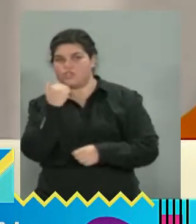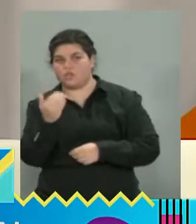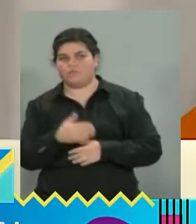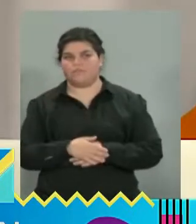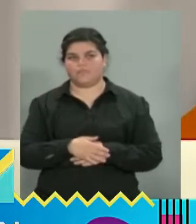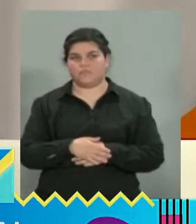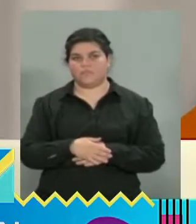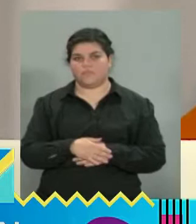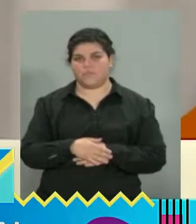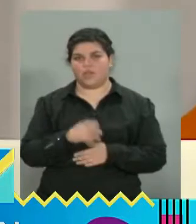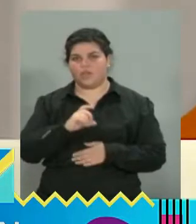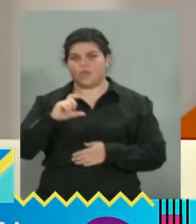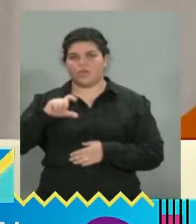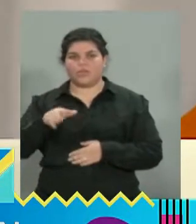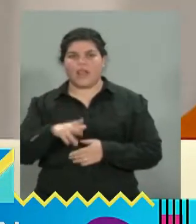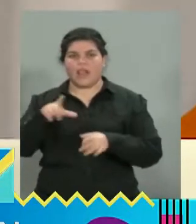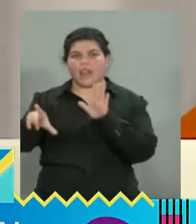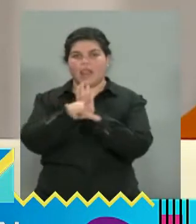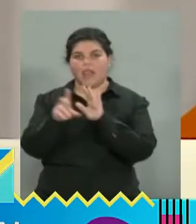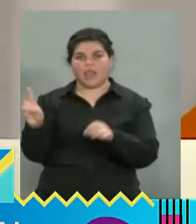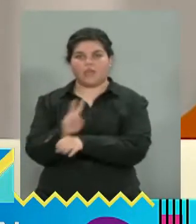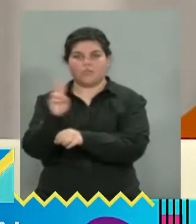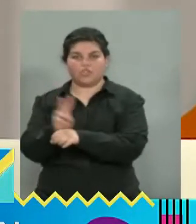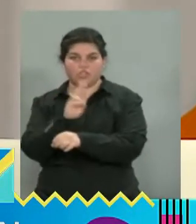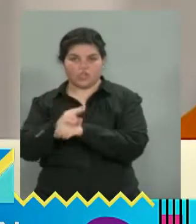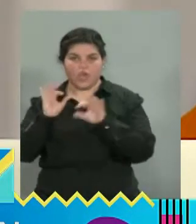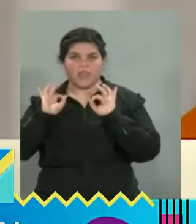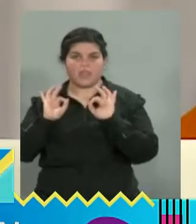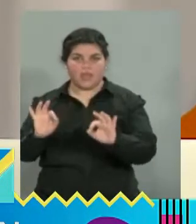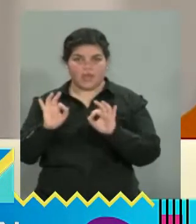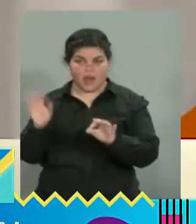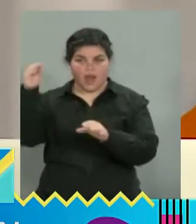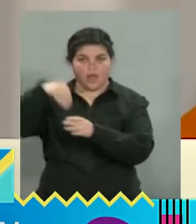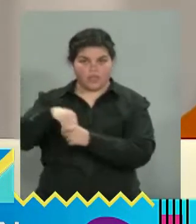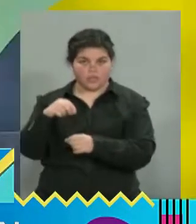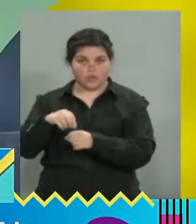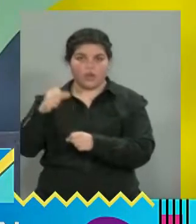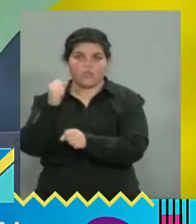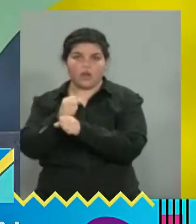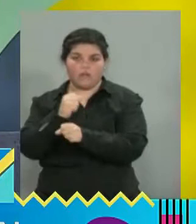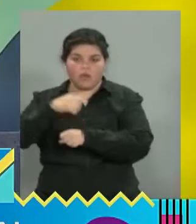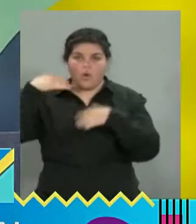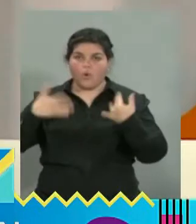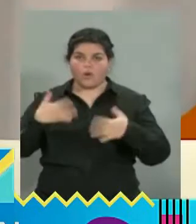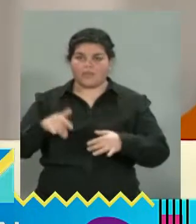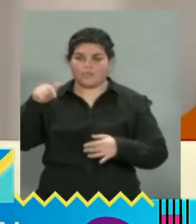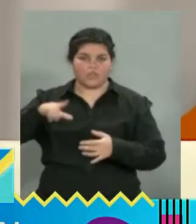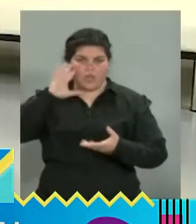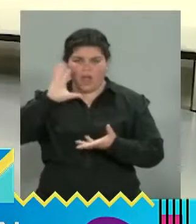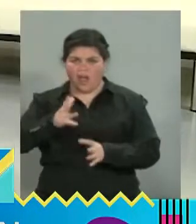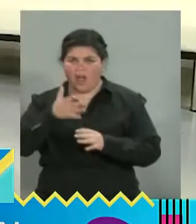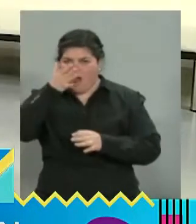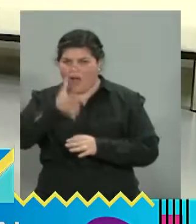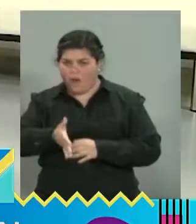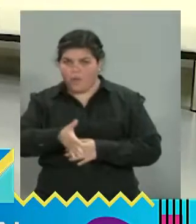cupo, no. Pero sí leyes de protección integral al colectivo trans que integren lo laboral de forma urgente porque la situación es dramática. Bien, nos vamos a